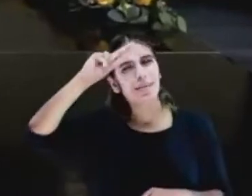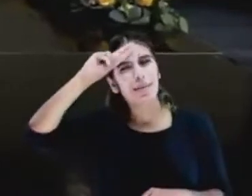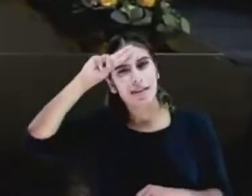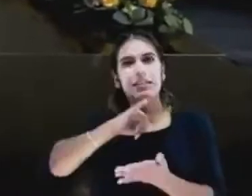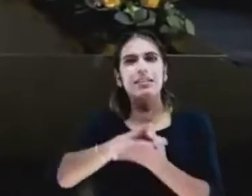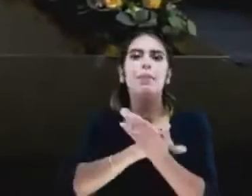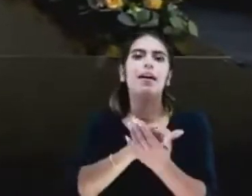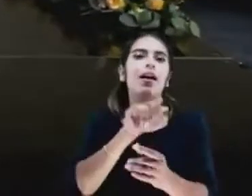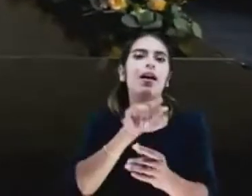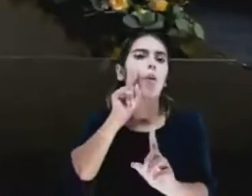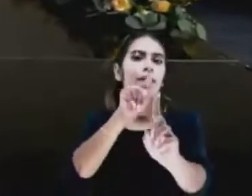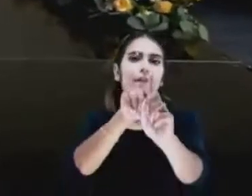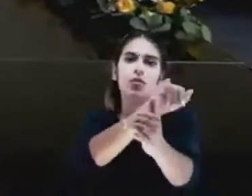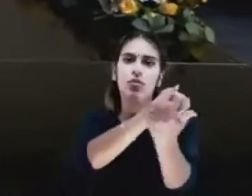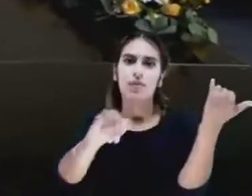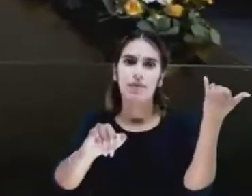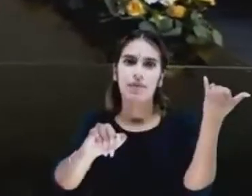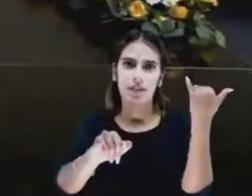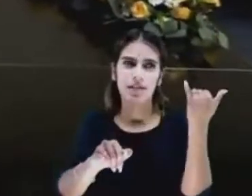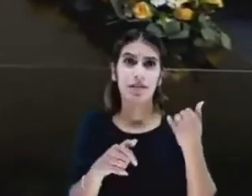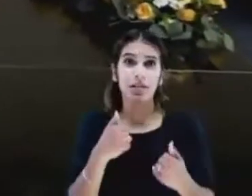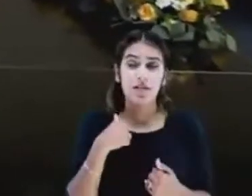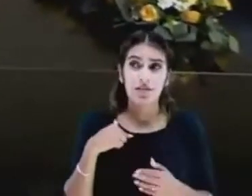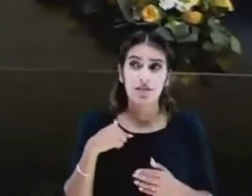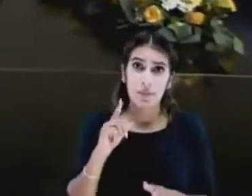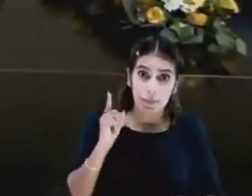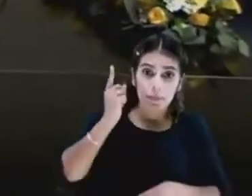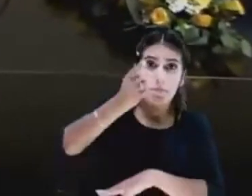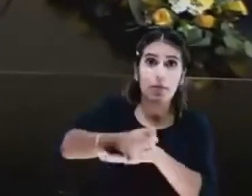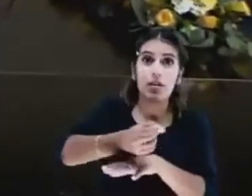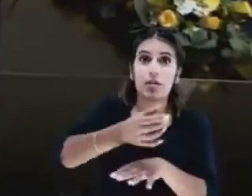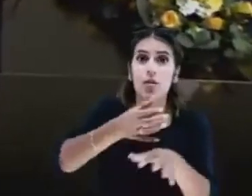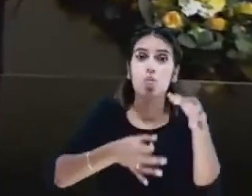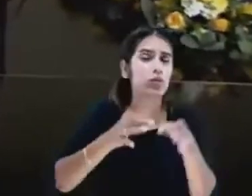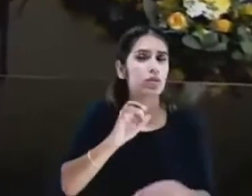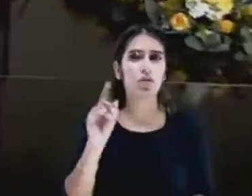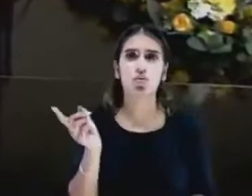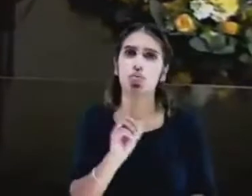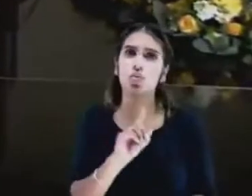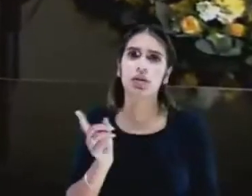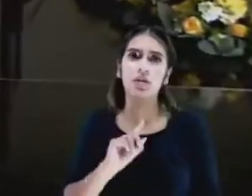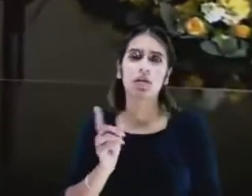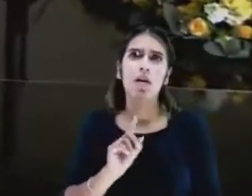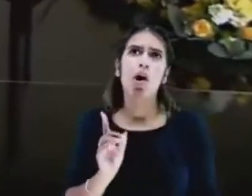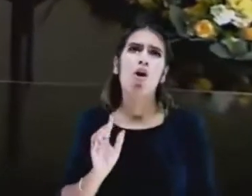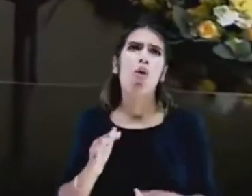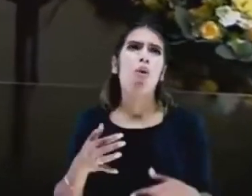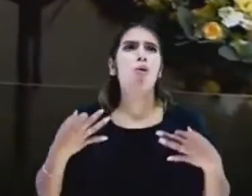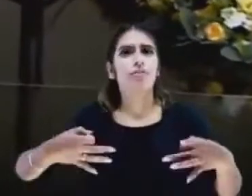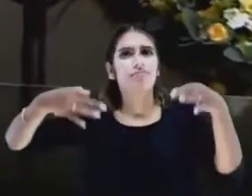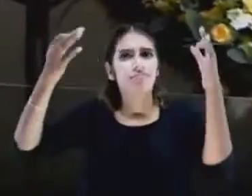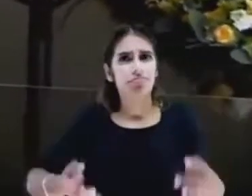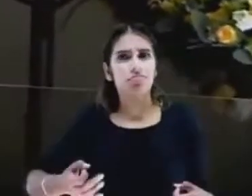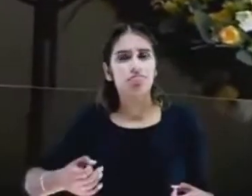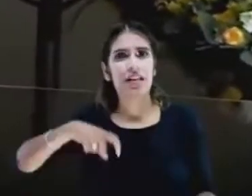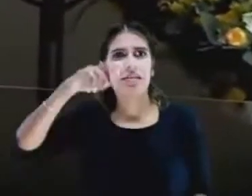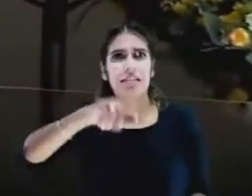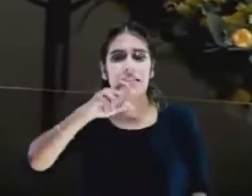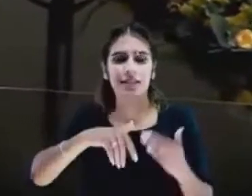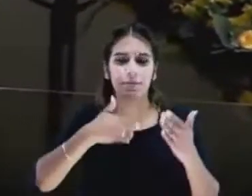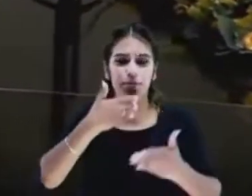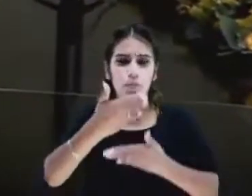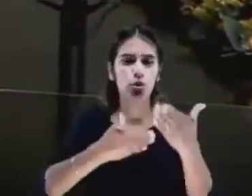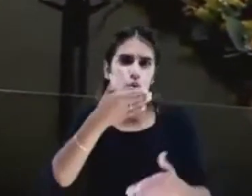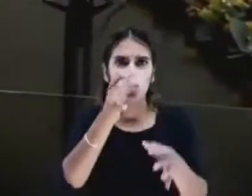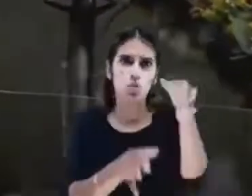esto no es una decisión judicial esto no tiene él en la formalidad necesaria de un precio oficial es un